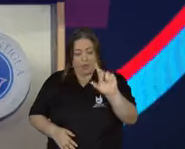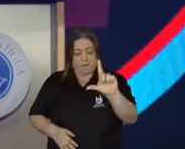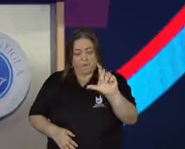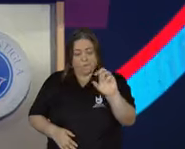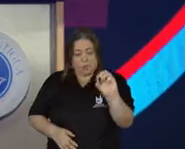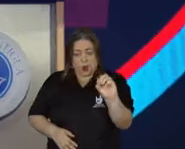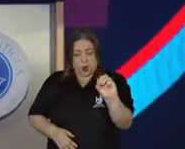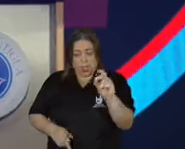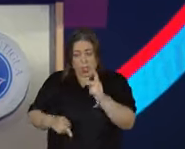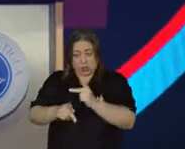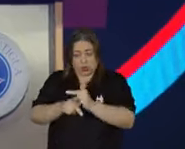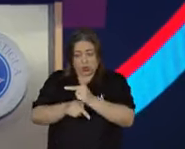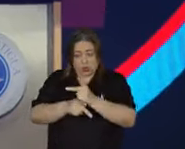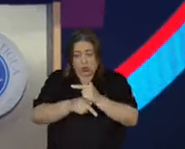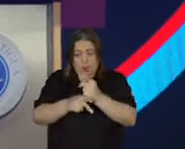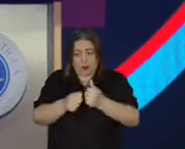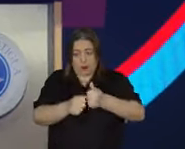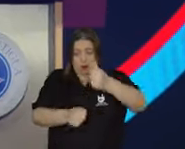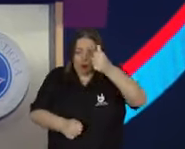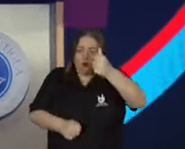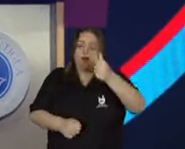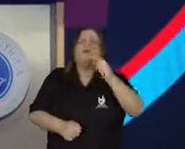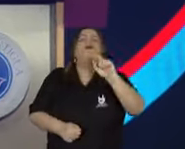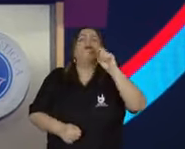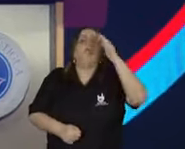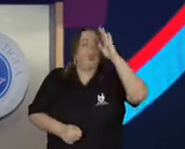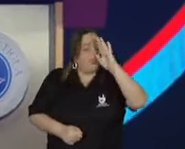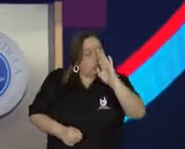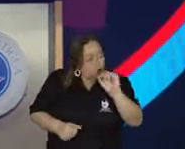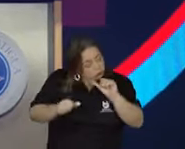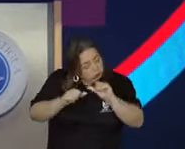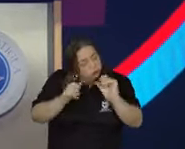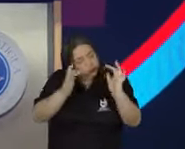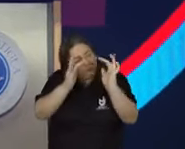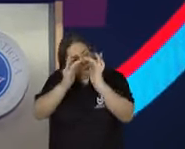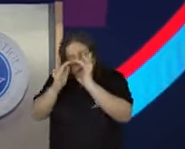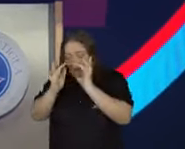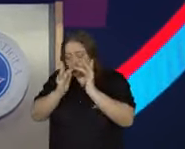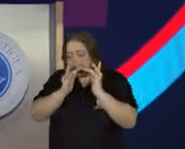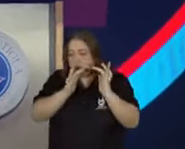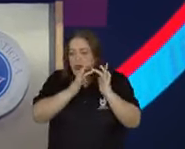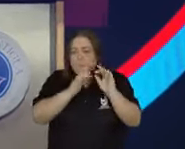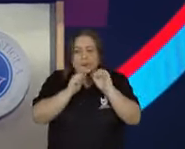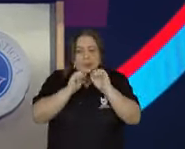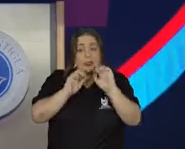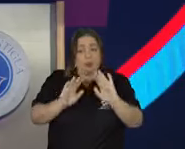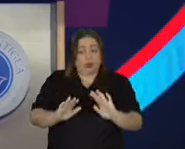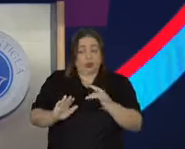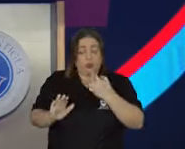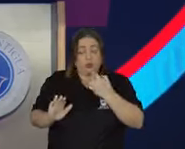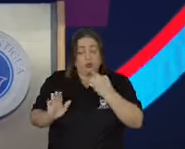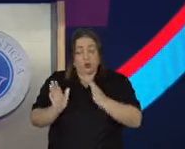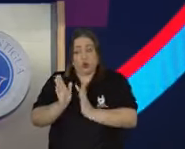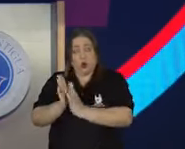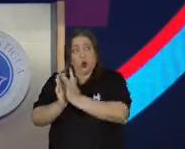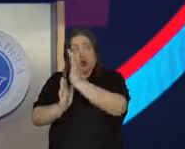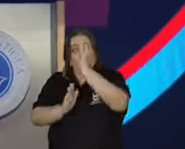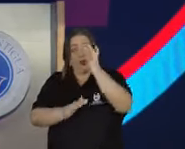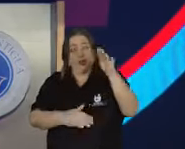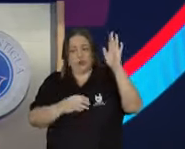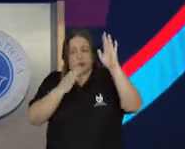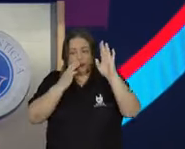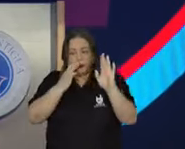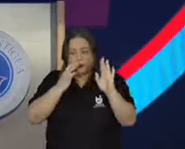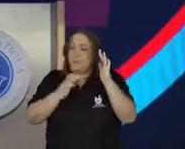extraordinario. Y Dios nos sigue conectando, ¿verdad?, y bendiciendo. Y yo le doy toda la gloria al Señor porque